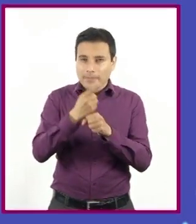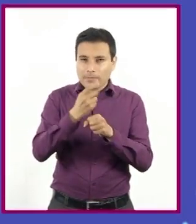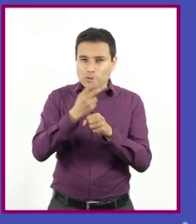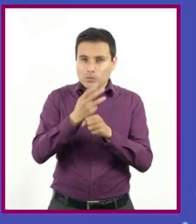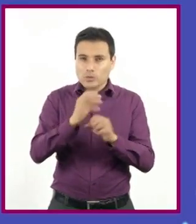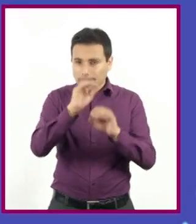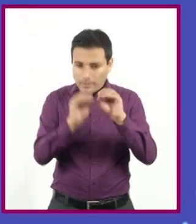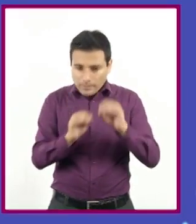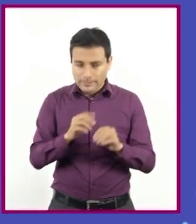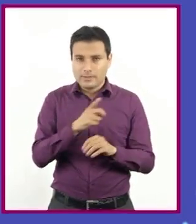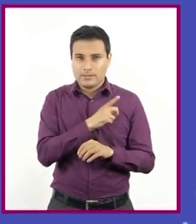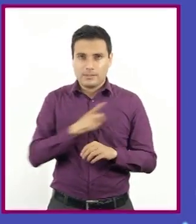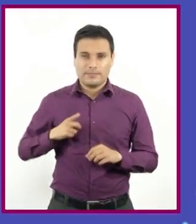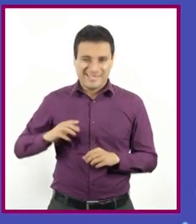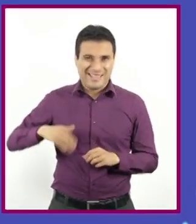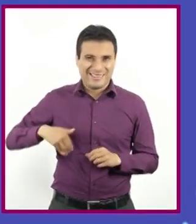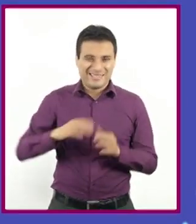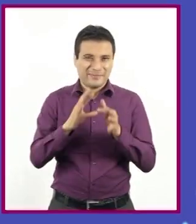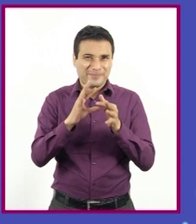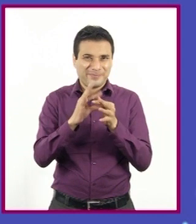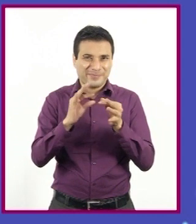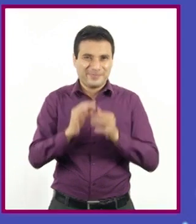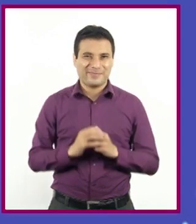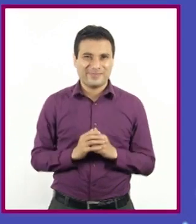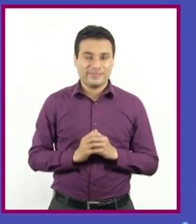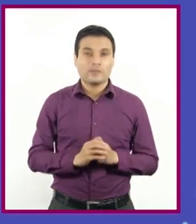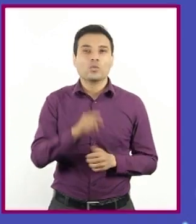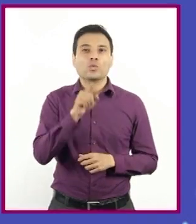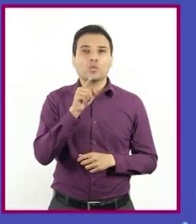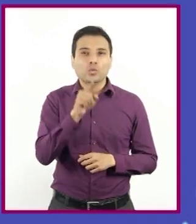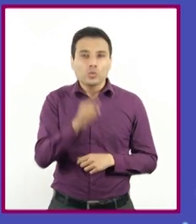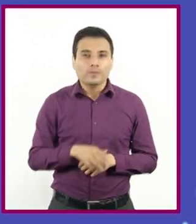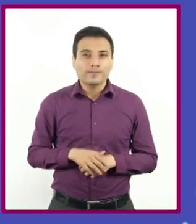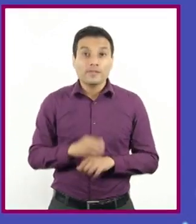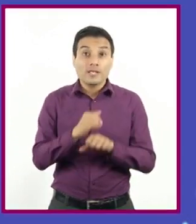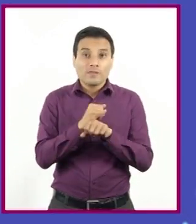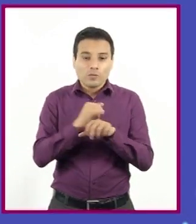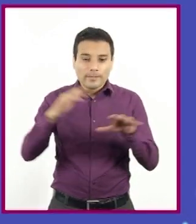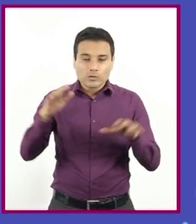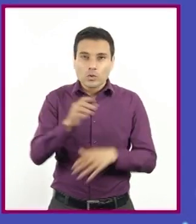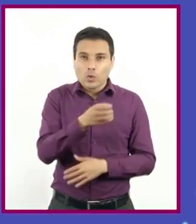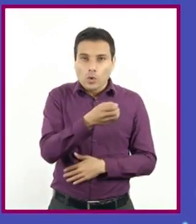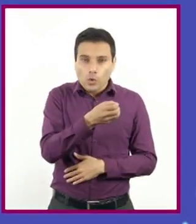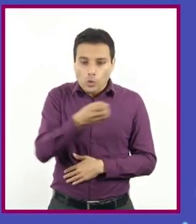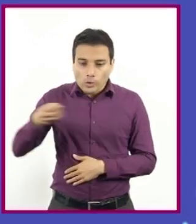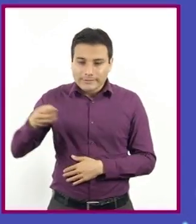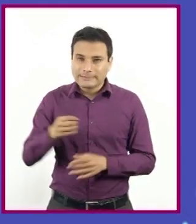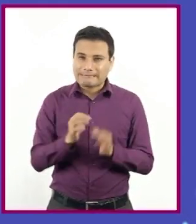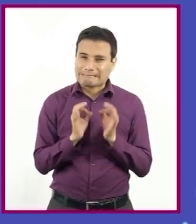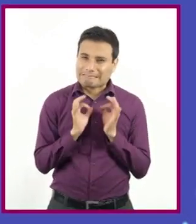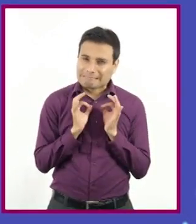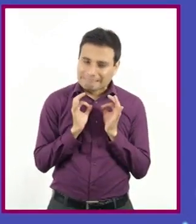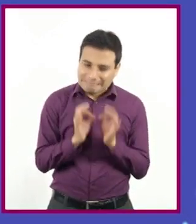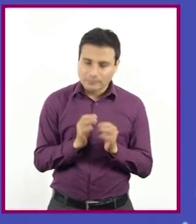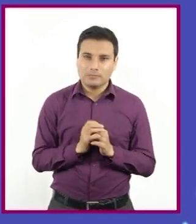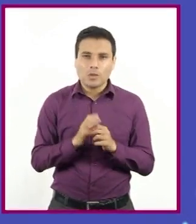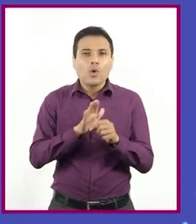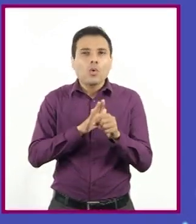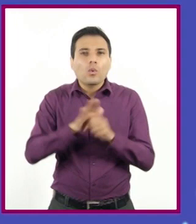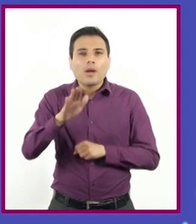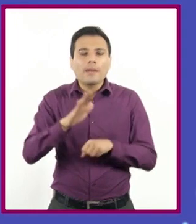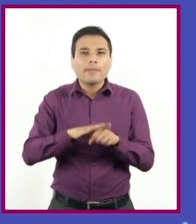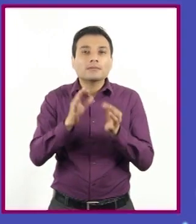lo mencionamos, es la acción de ordenar los contenidos a partir de la importancia que